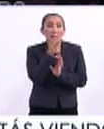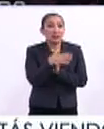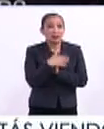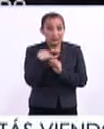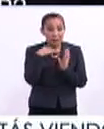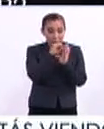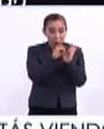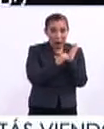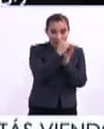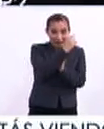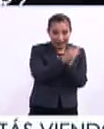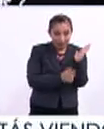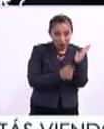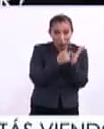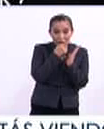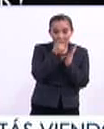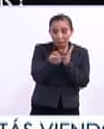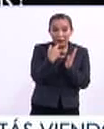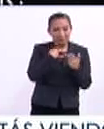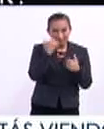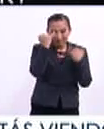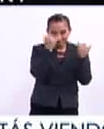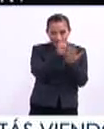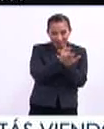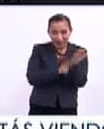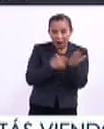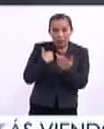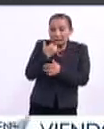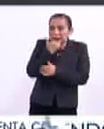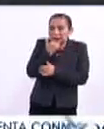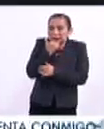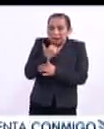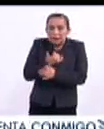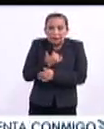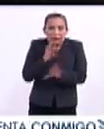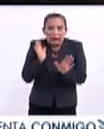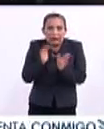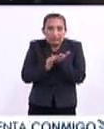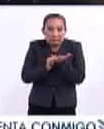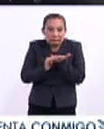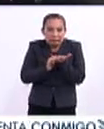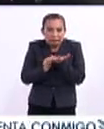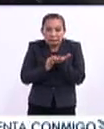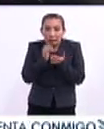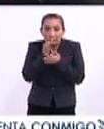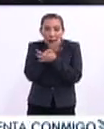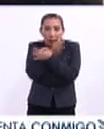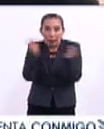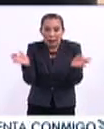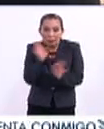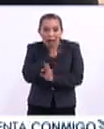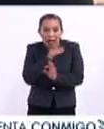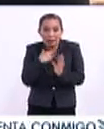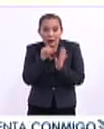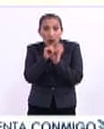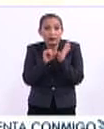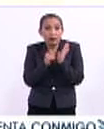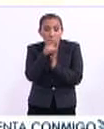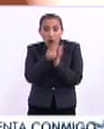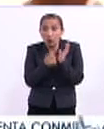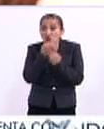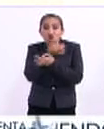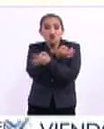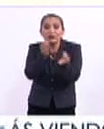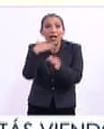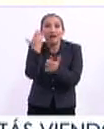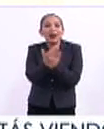un artículo que después los autores del artículo se retractaron y también salió publicado, pero eso no se viralizó. O sea,